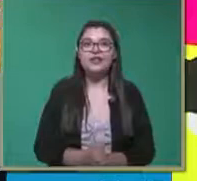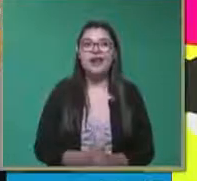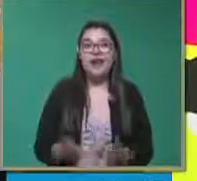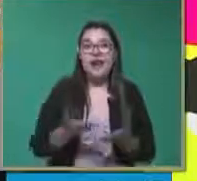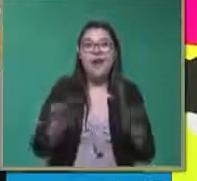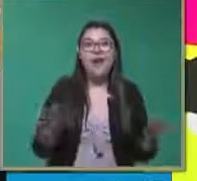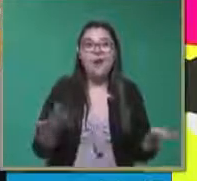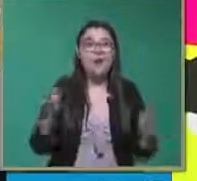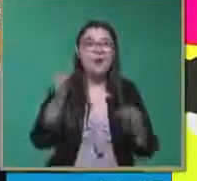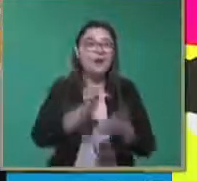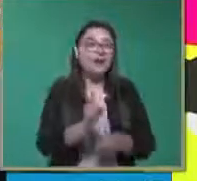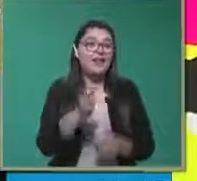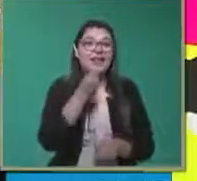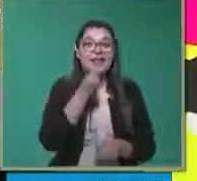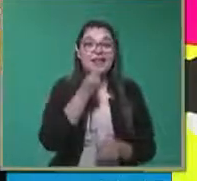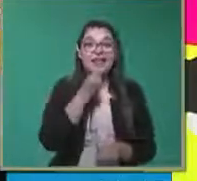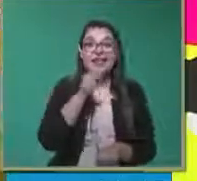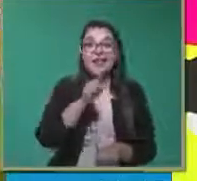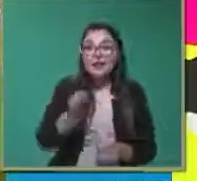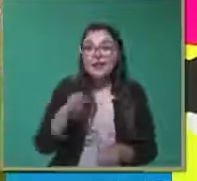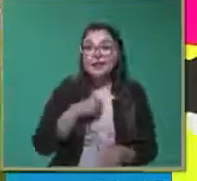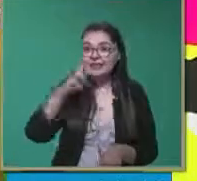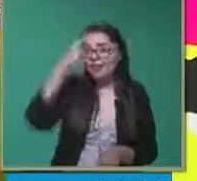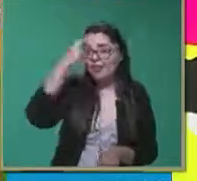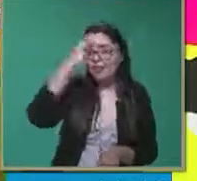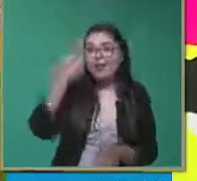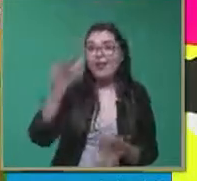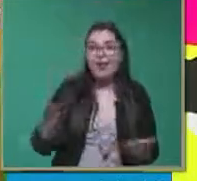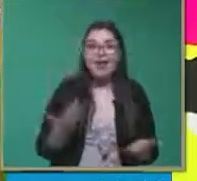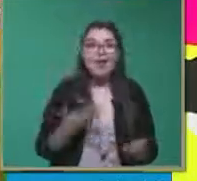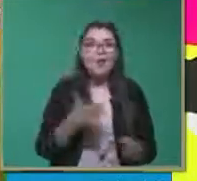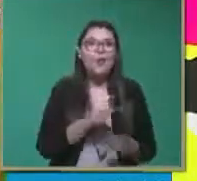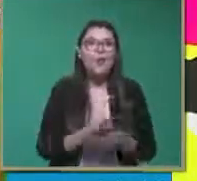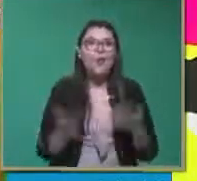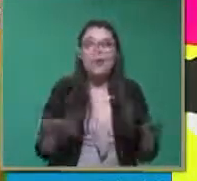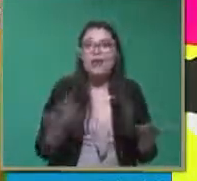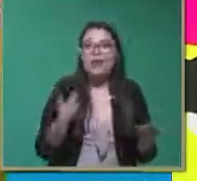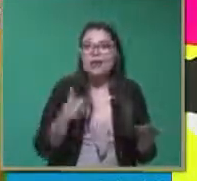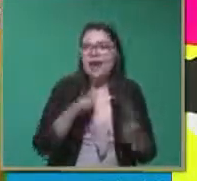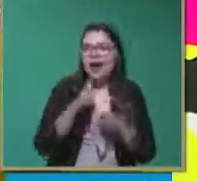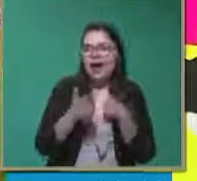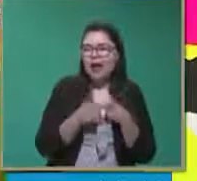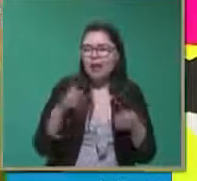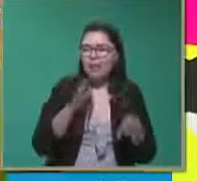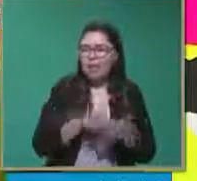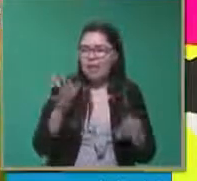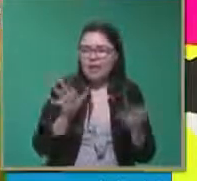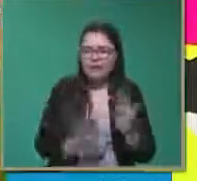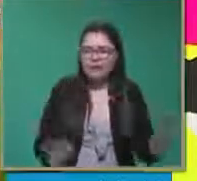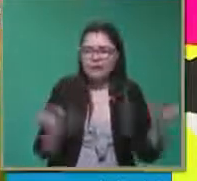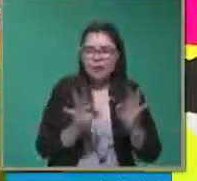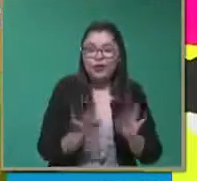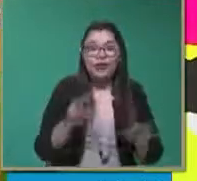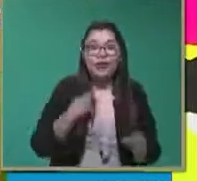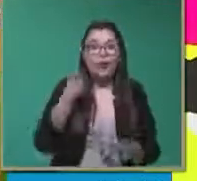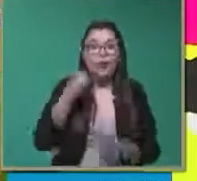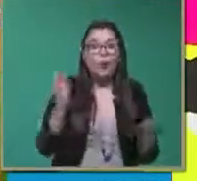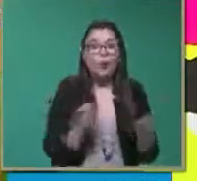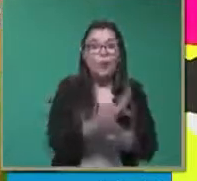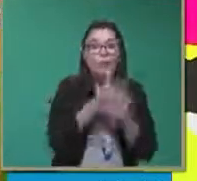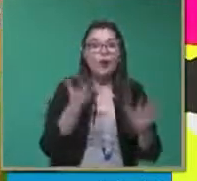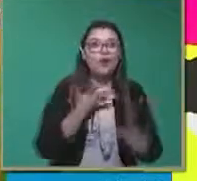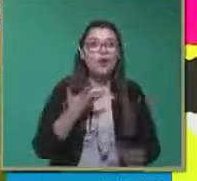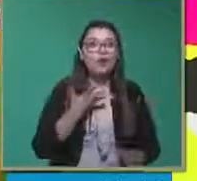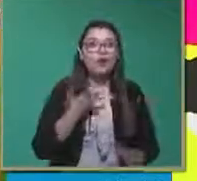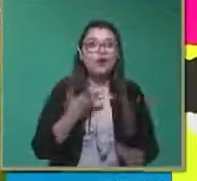Ustedes recordarán, ¿cuál es el elemento principal que un mago tradicional aparece? ¿Qué es el objeto?